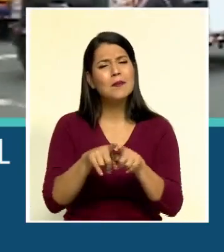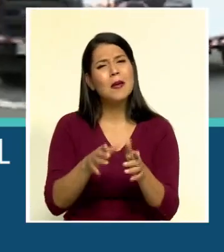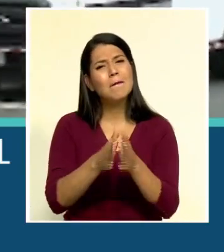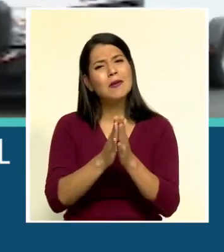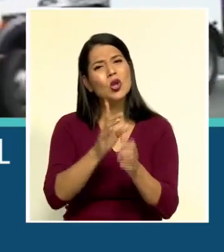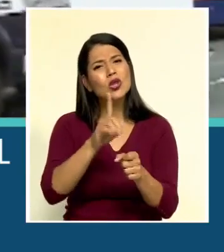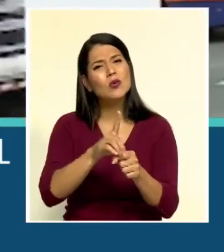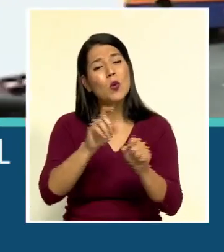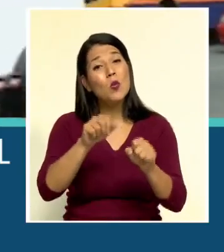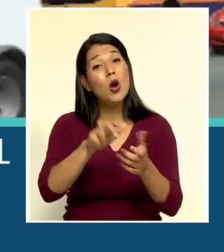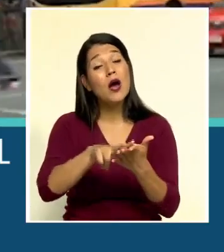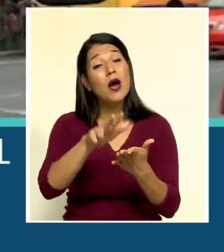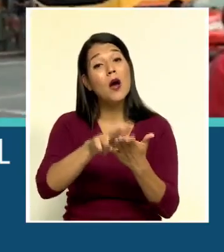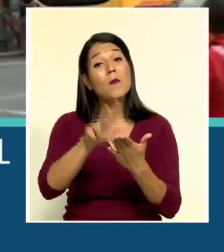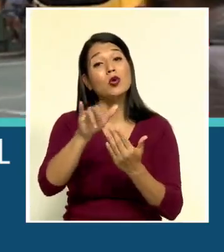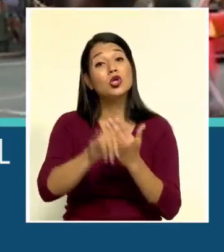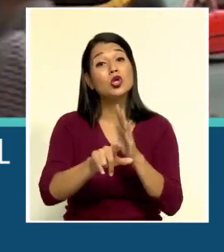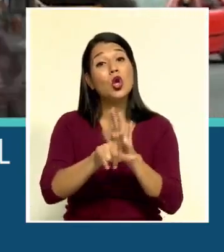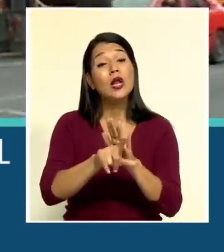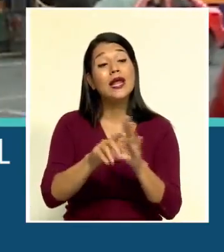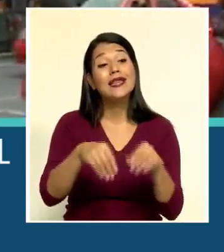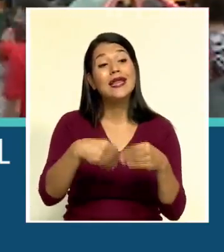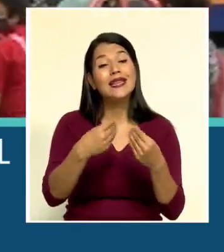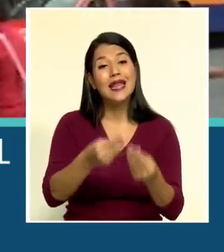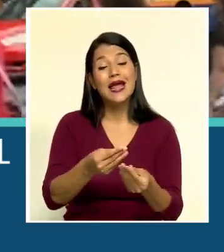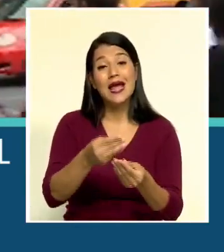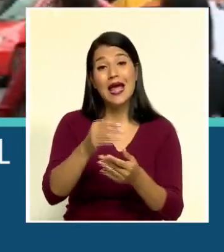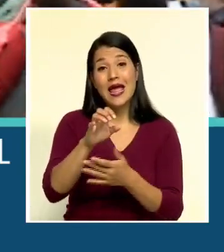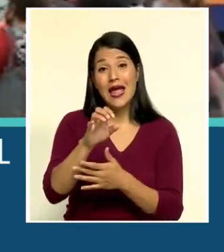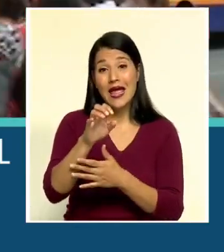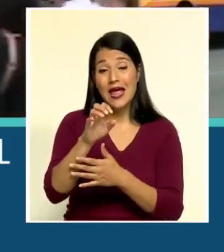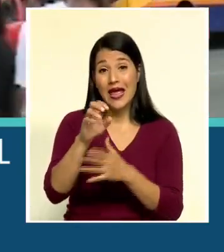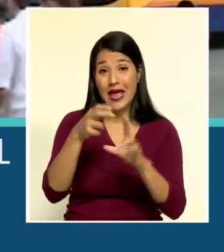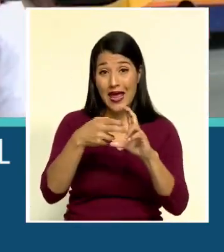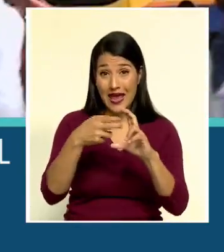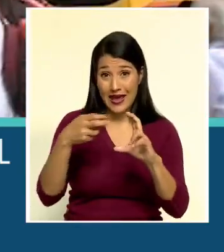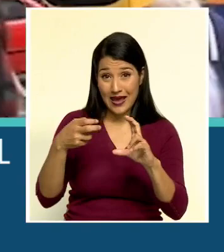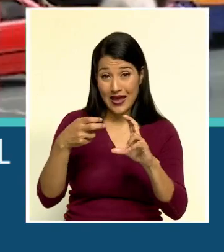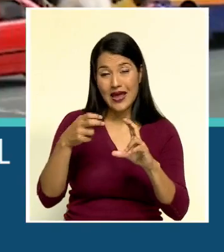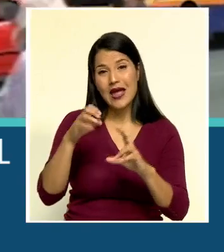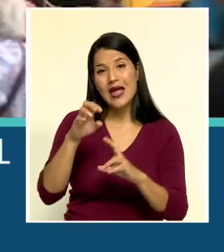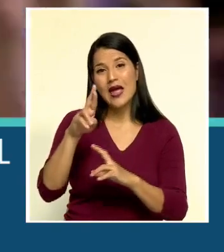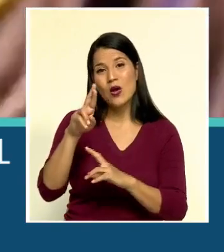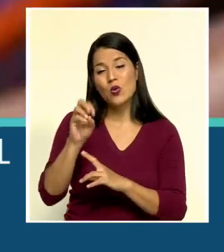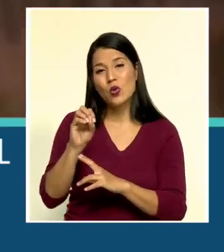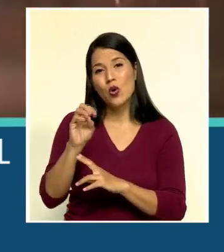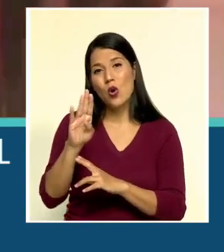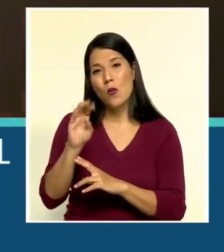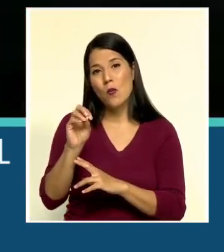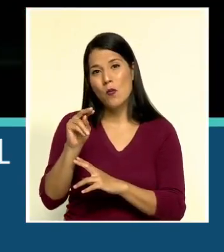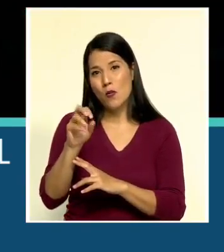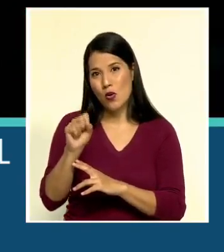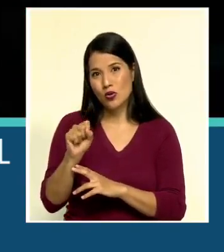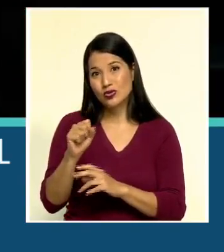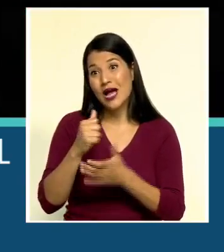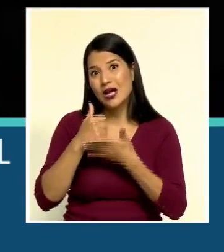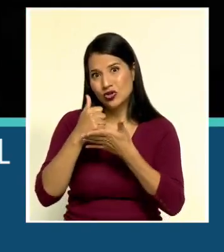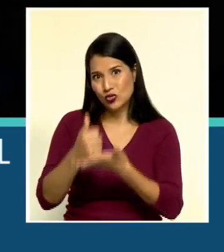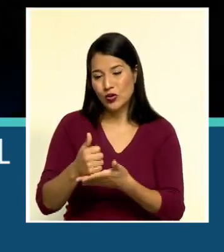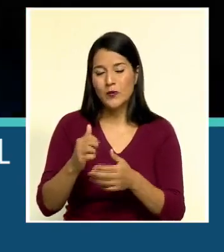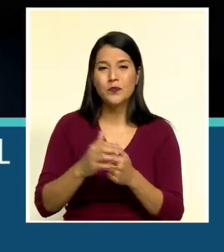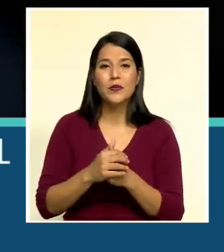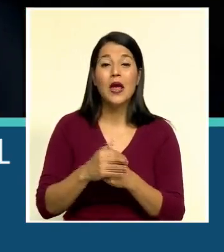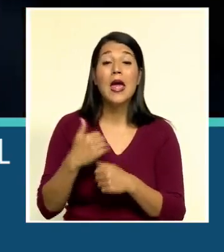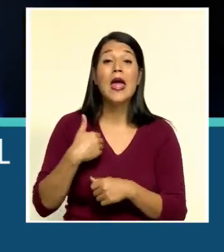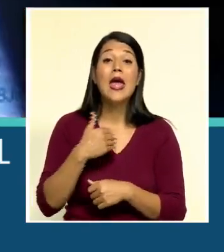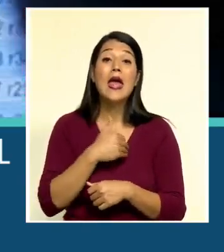el proyecto de ley de emisión de eurobonos que contribuiría al proceso de consolidación fiscal. El ministro de Hacienda también habló